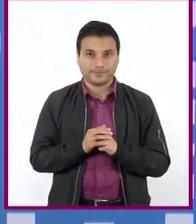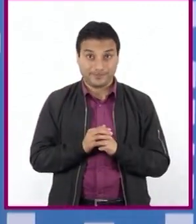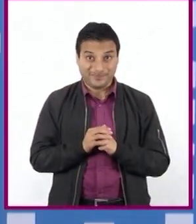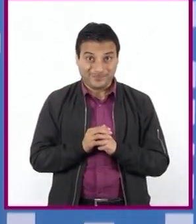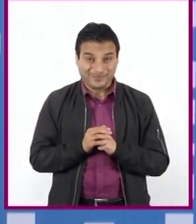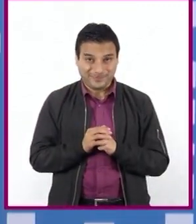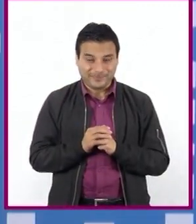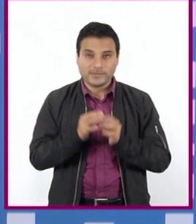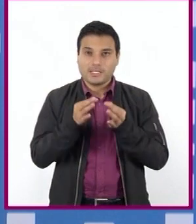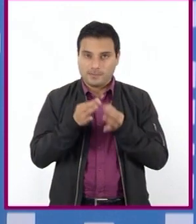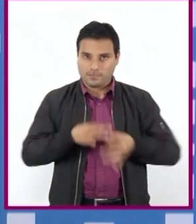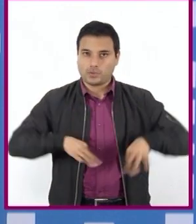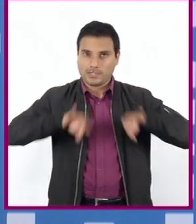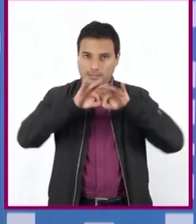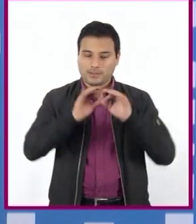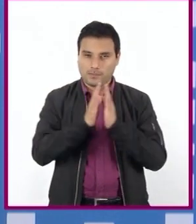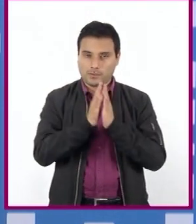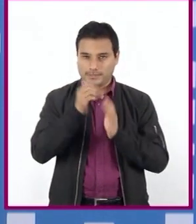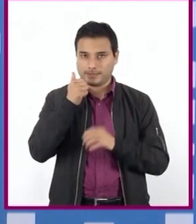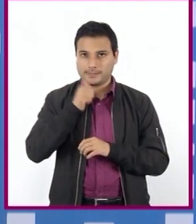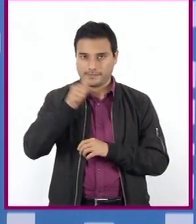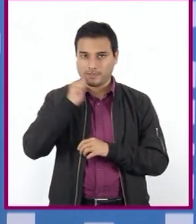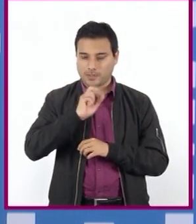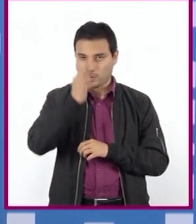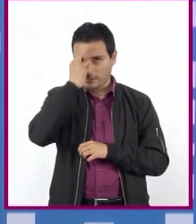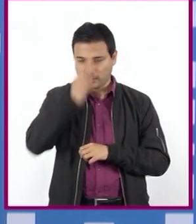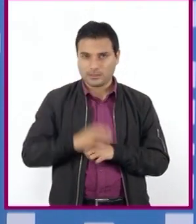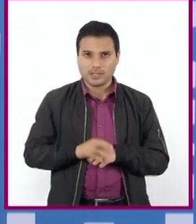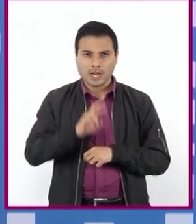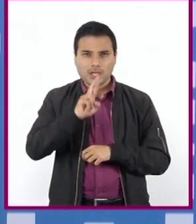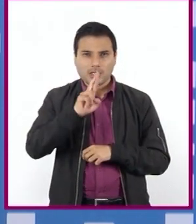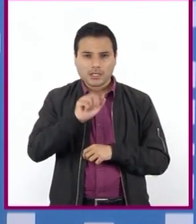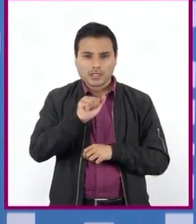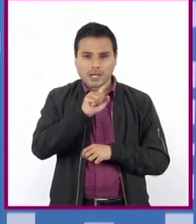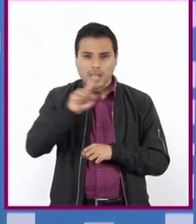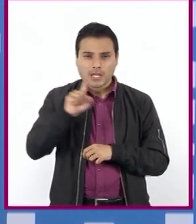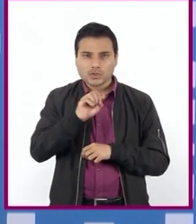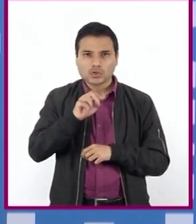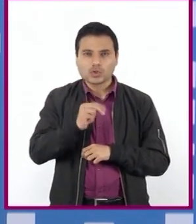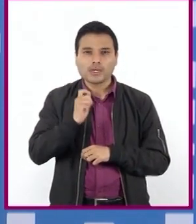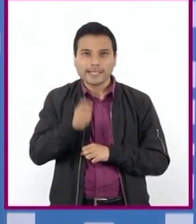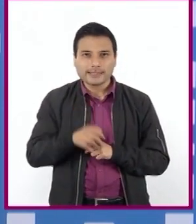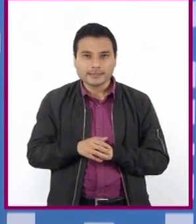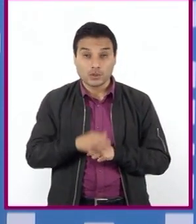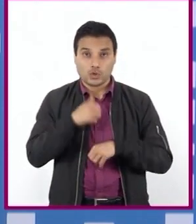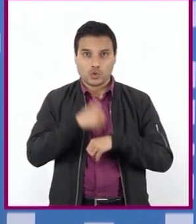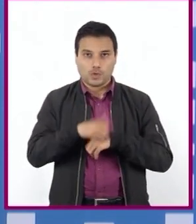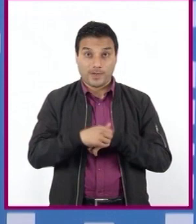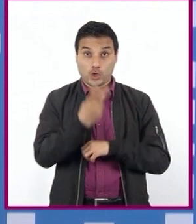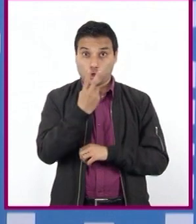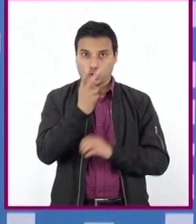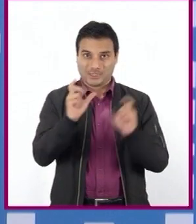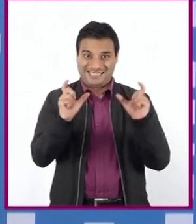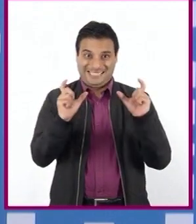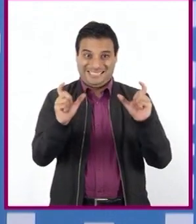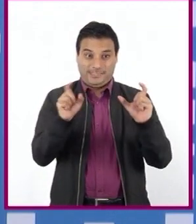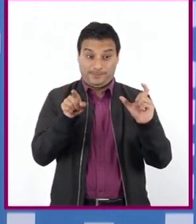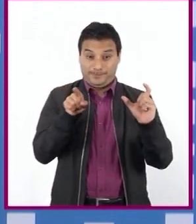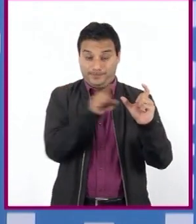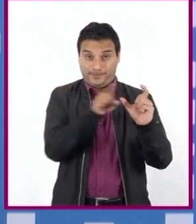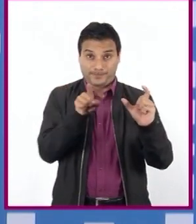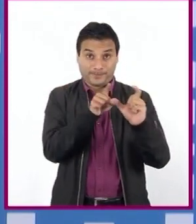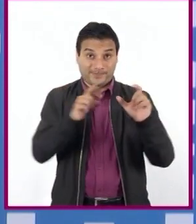es importante no perder de vista que una razón es la relación entre dos cantidades que pueden ser de la